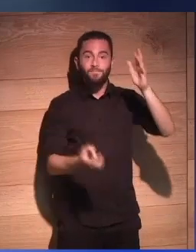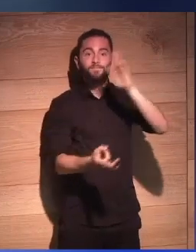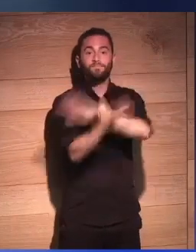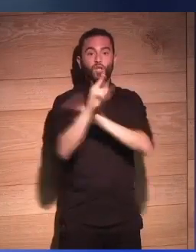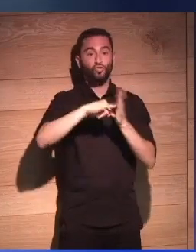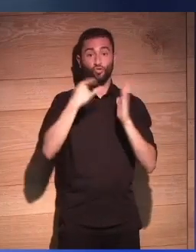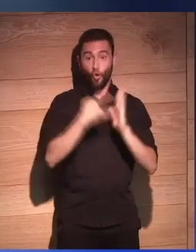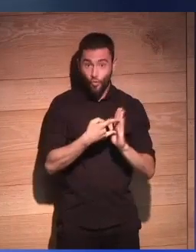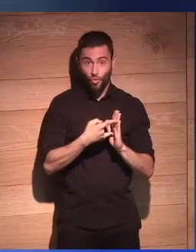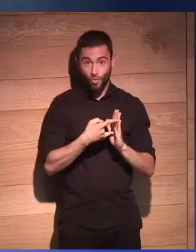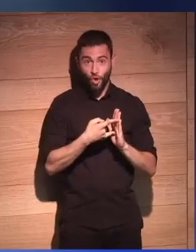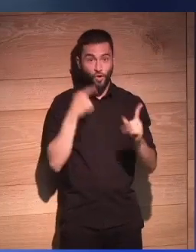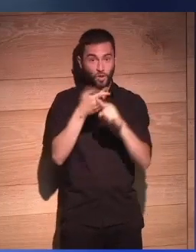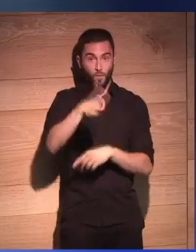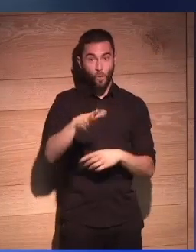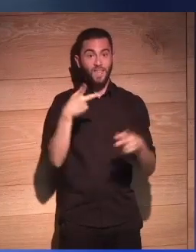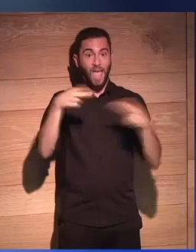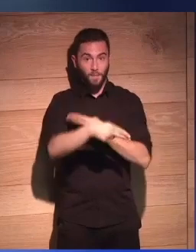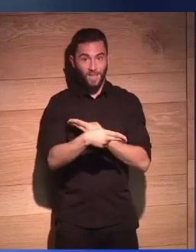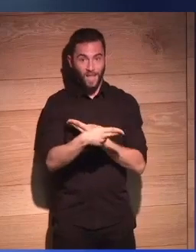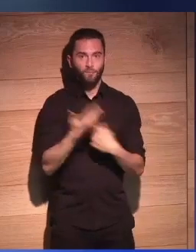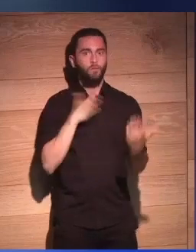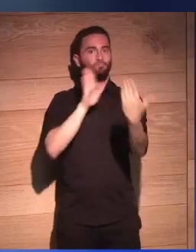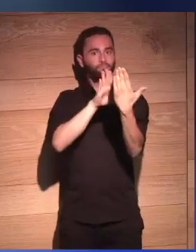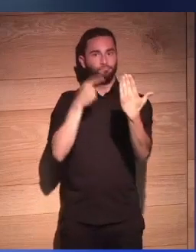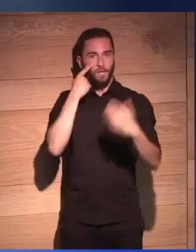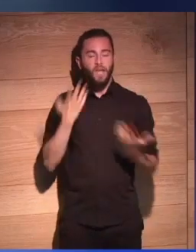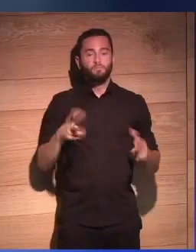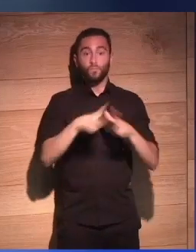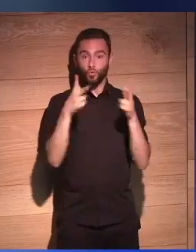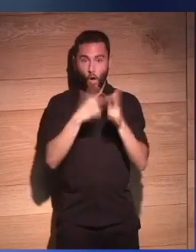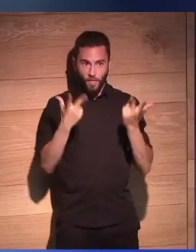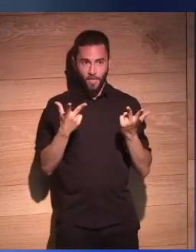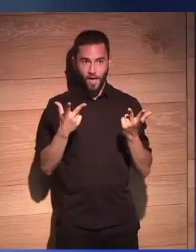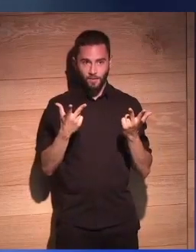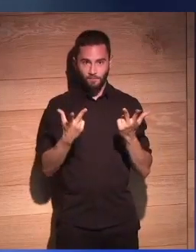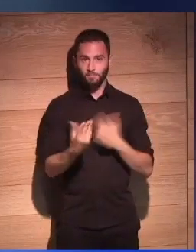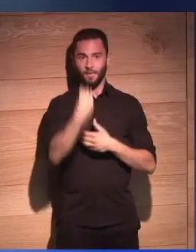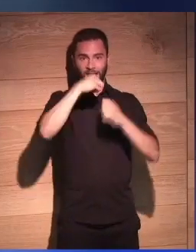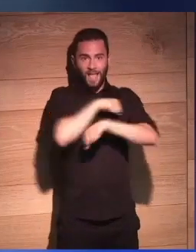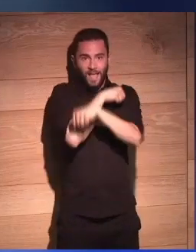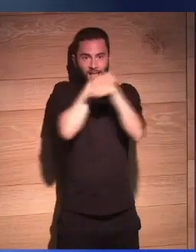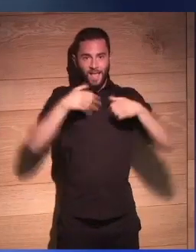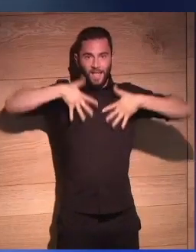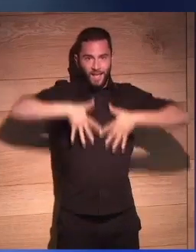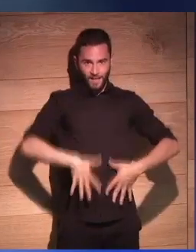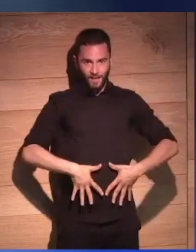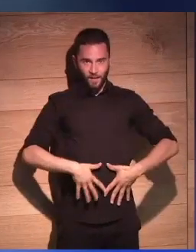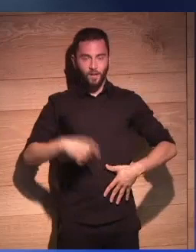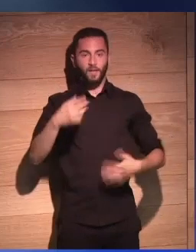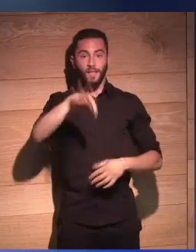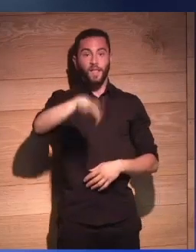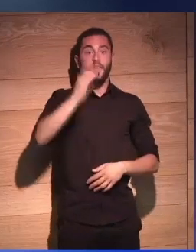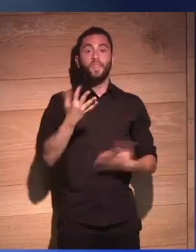una solución, digamos, a la muerte, bueno, vamos a tener que enfrentarlo y como sociedad interiorizarlo y decidir cómo vamos